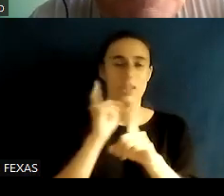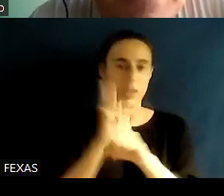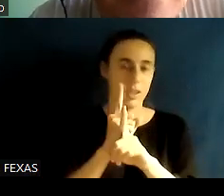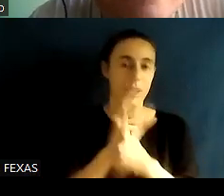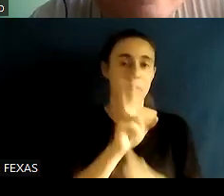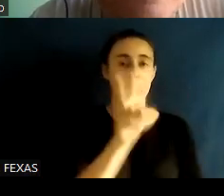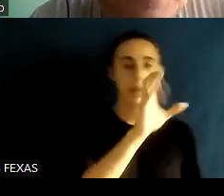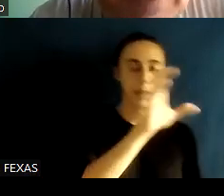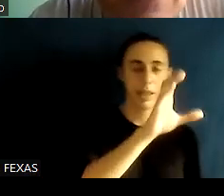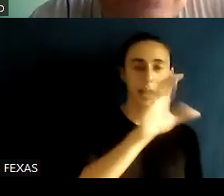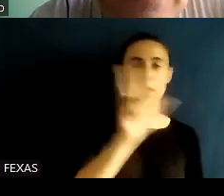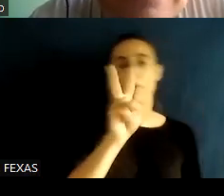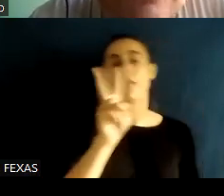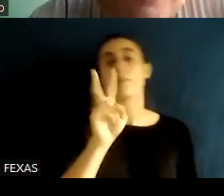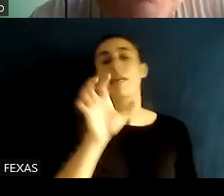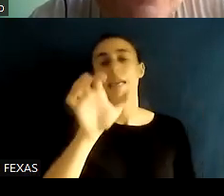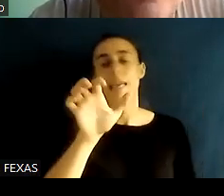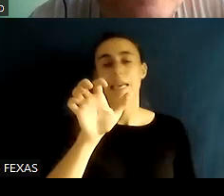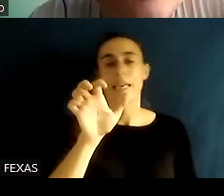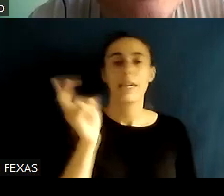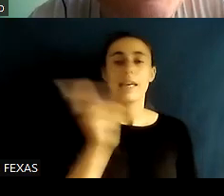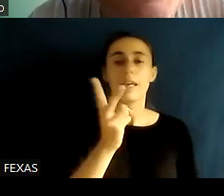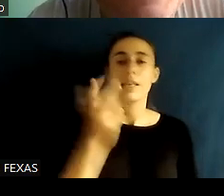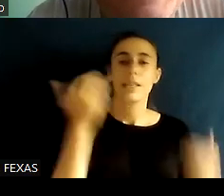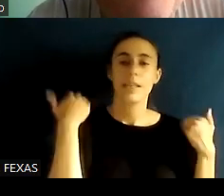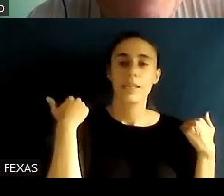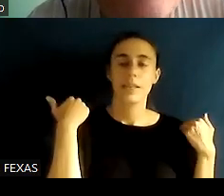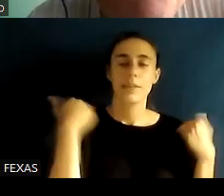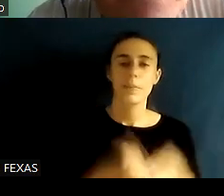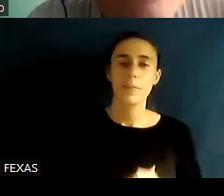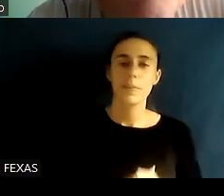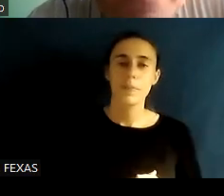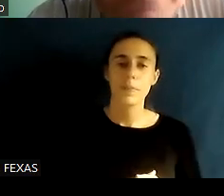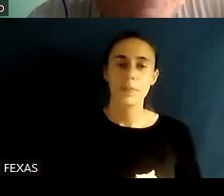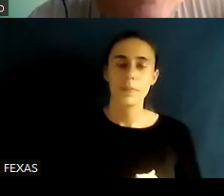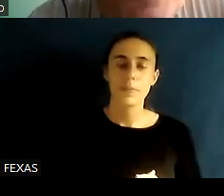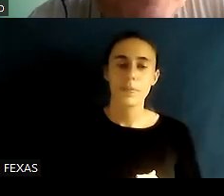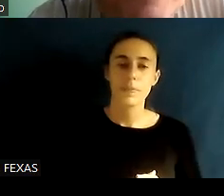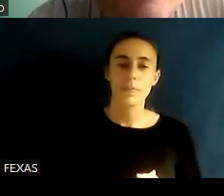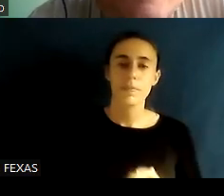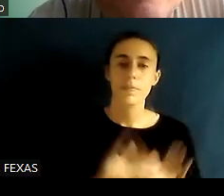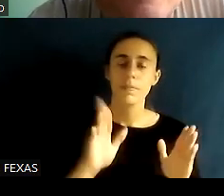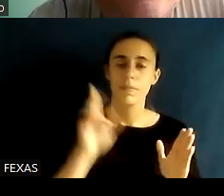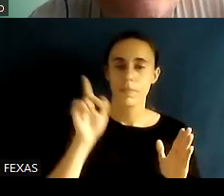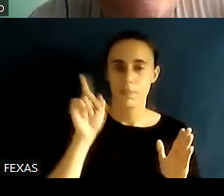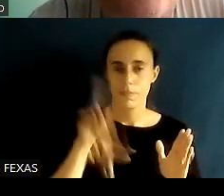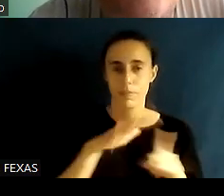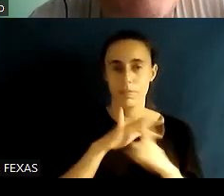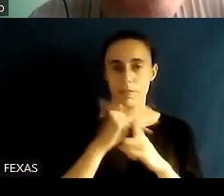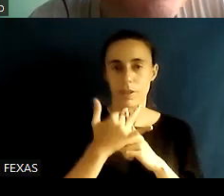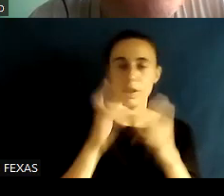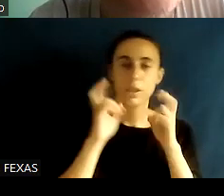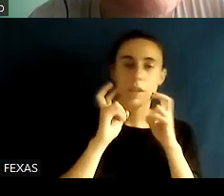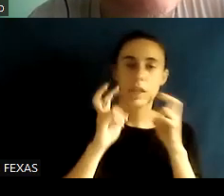de la vitamina E, implicados en la glutatión peroxidasa. Pero también en situaciones de estrés con